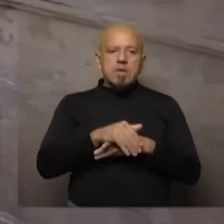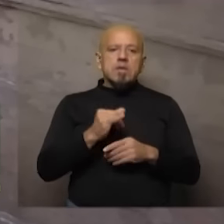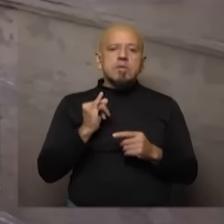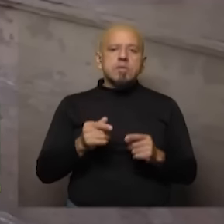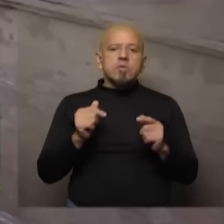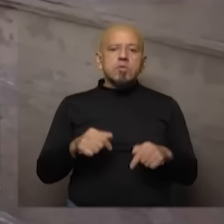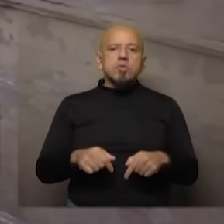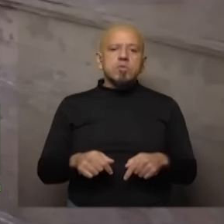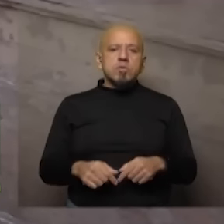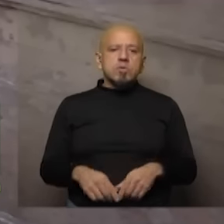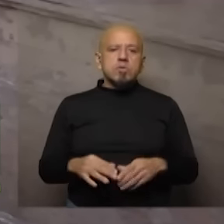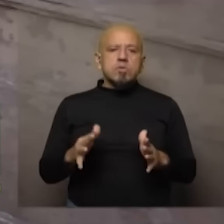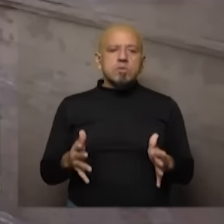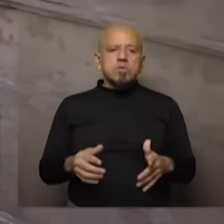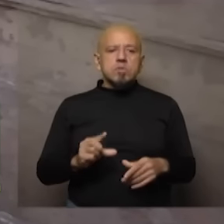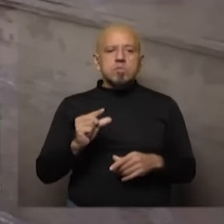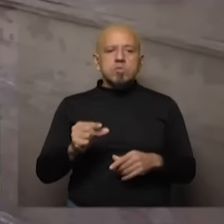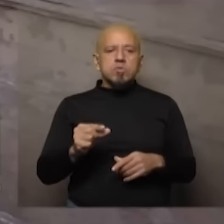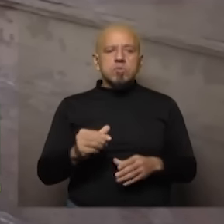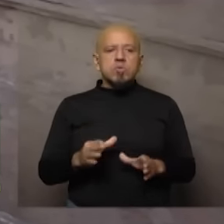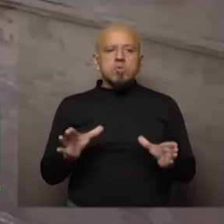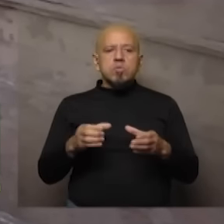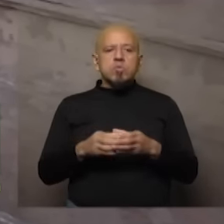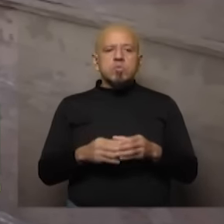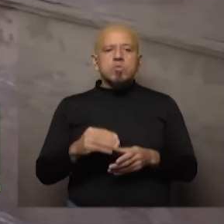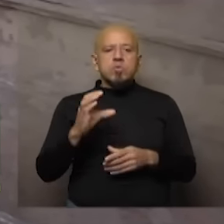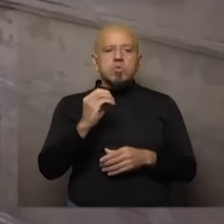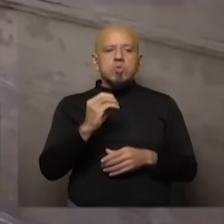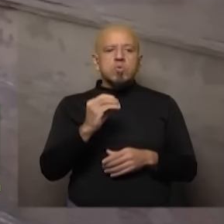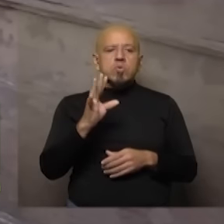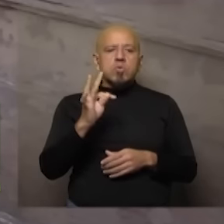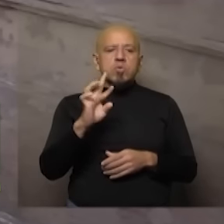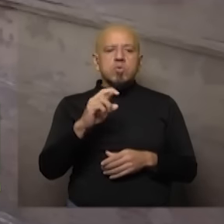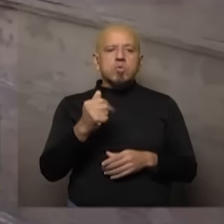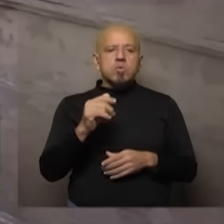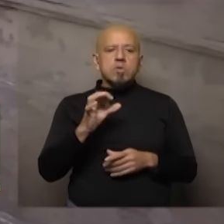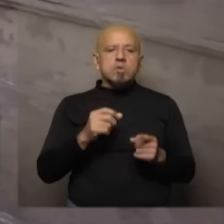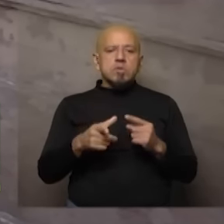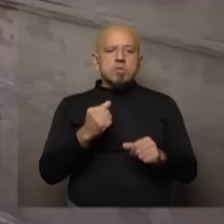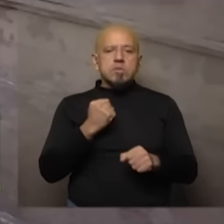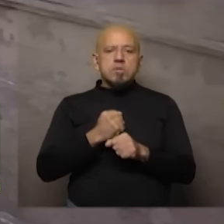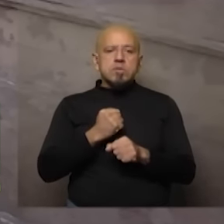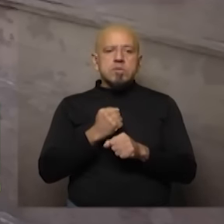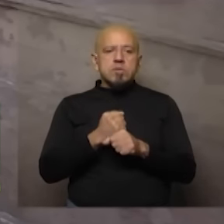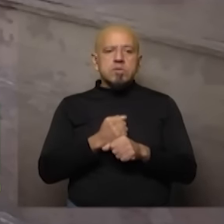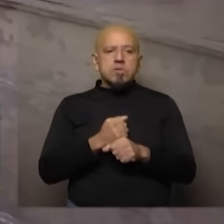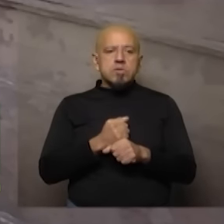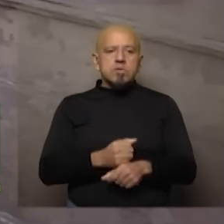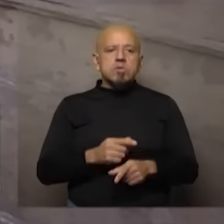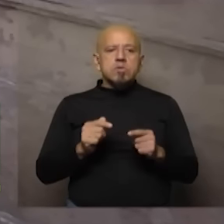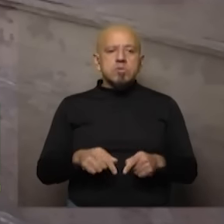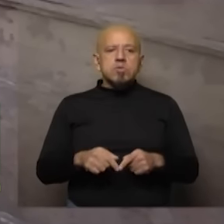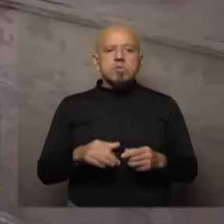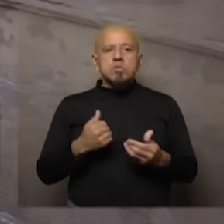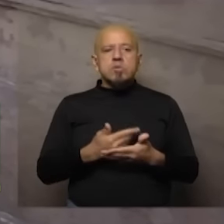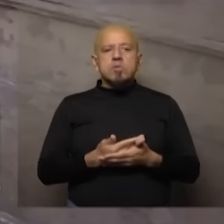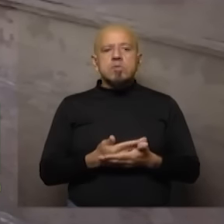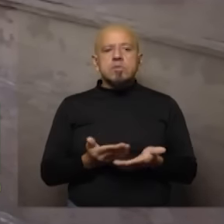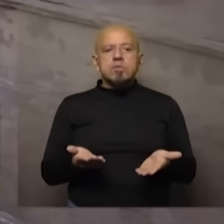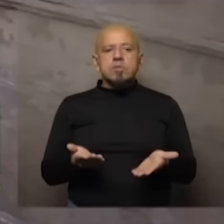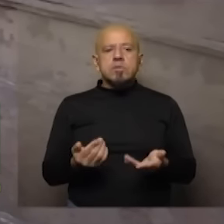jornada de hoy, hace algunas horas, el colectivo Otras, que nuclea a trabajadoras sexuales, se pronunció a propósito